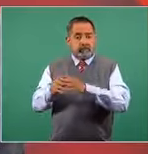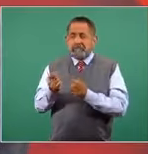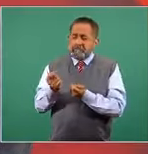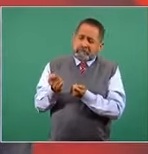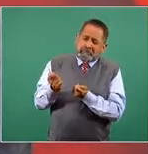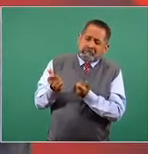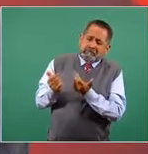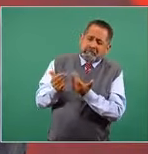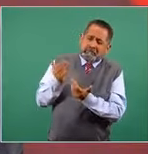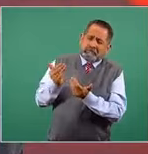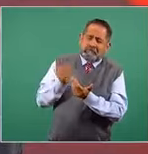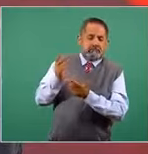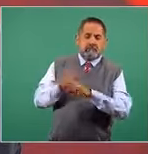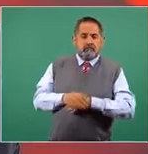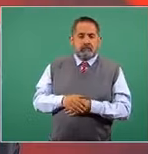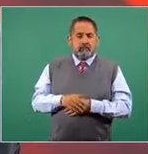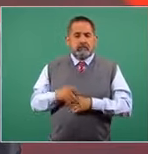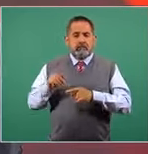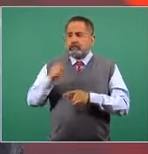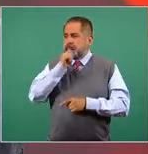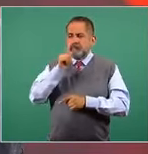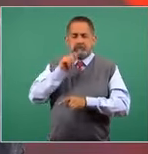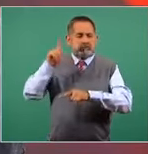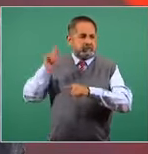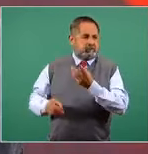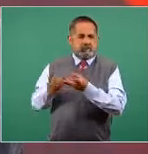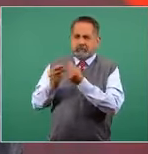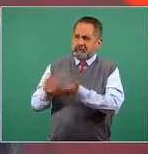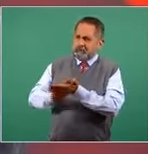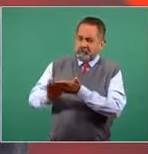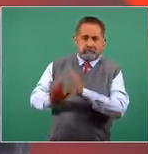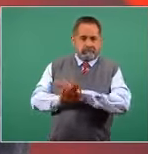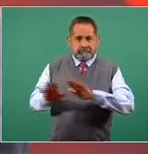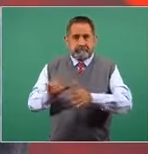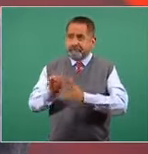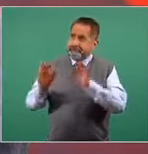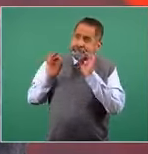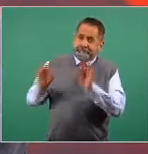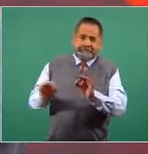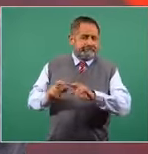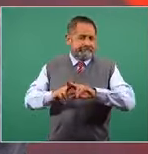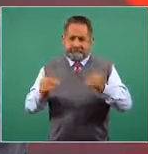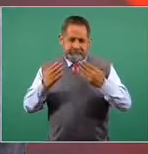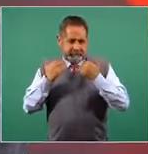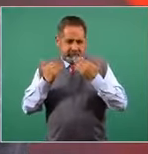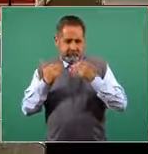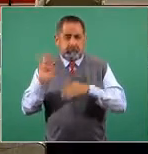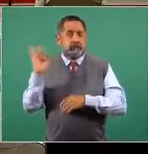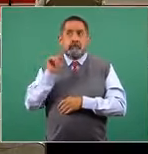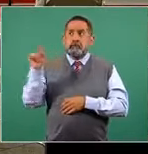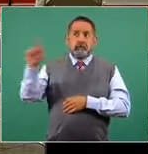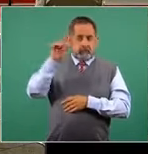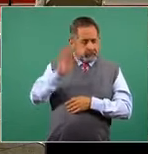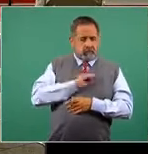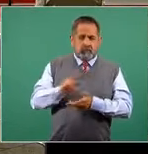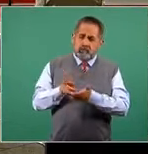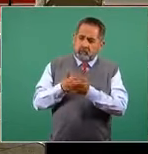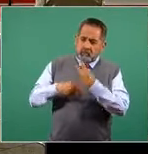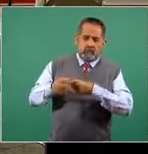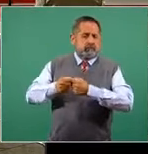mínima, ninguno ha llegado a eliminación, y en cualquier momento existe la posibilidad de una reemergencia.